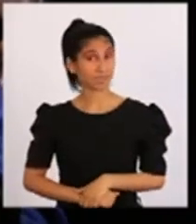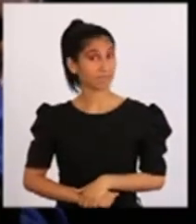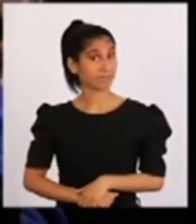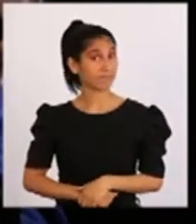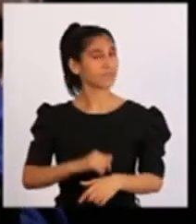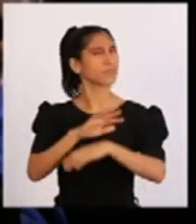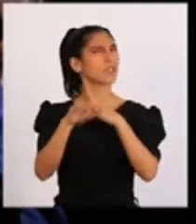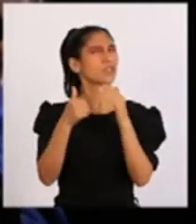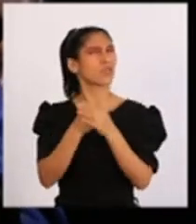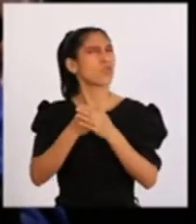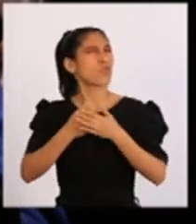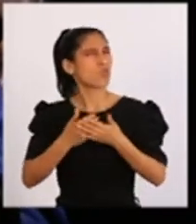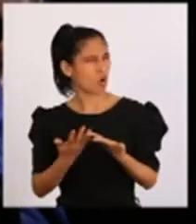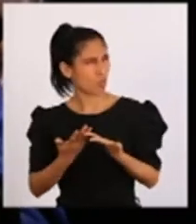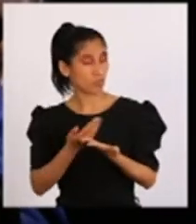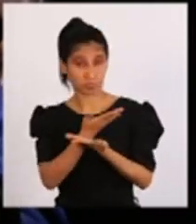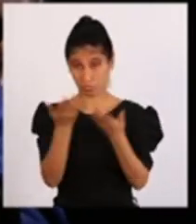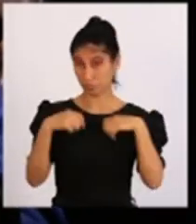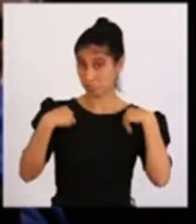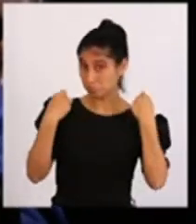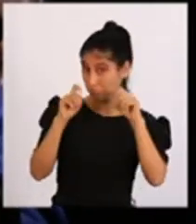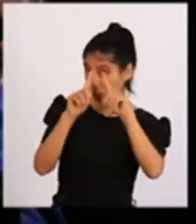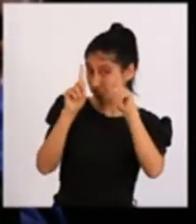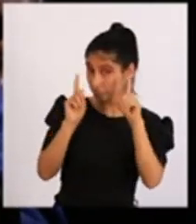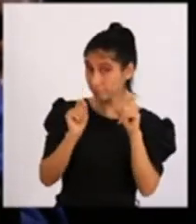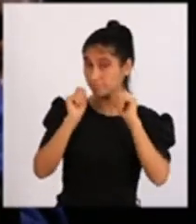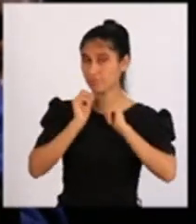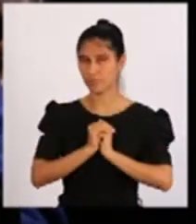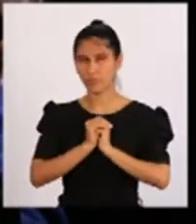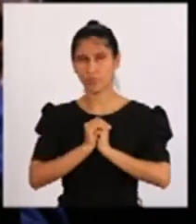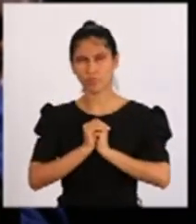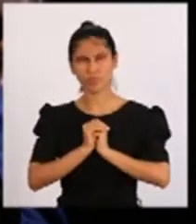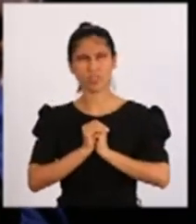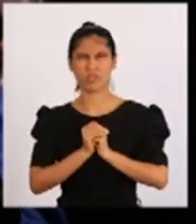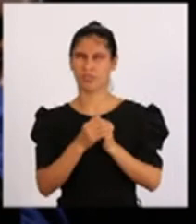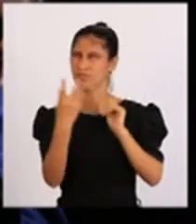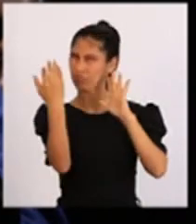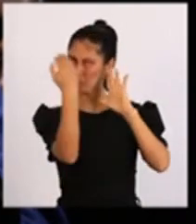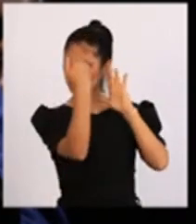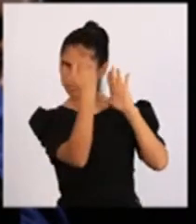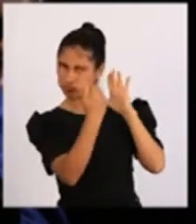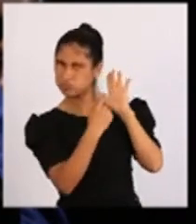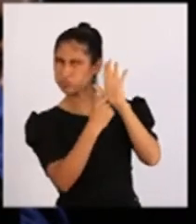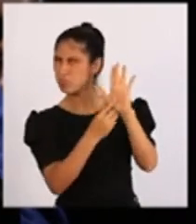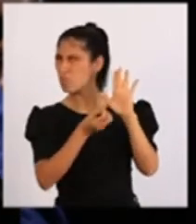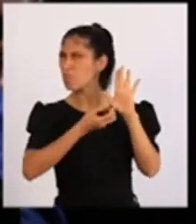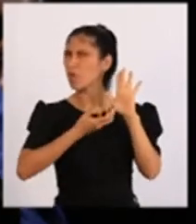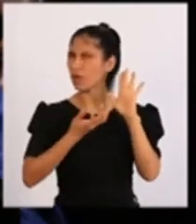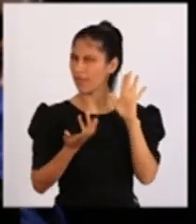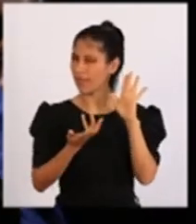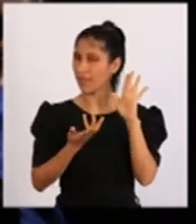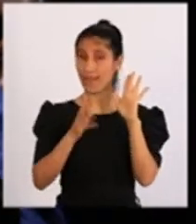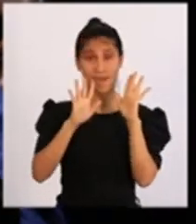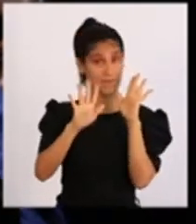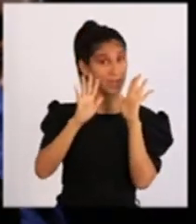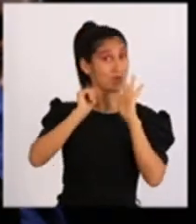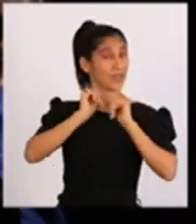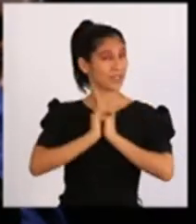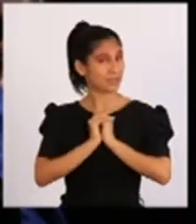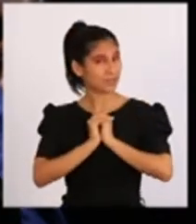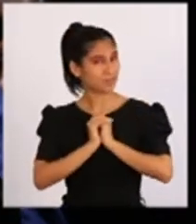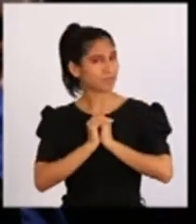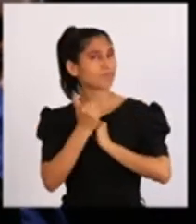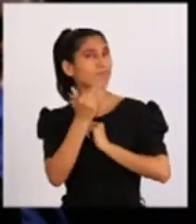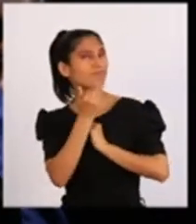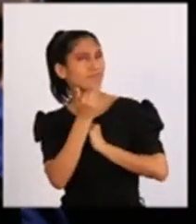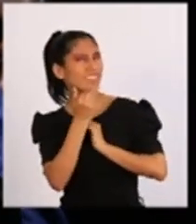A todo esto, se estarán preguntando, ¿por qué mostramos tantos instrumentos musicales? A ver, ¿quién